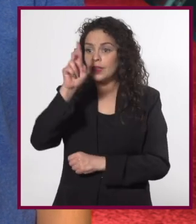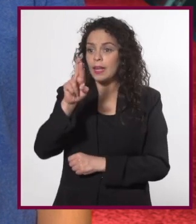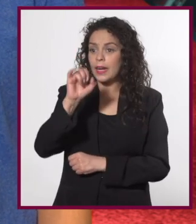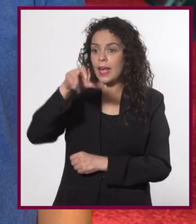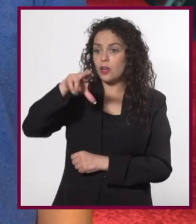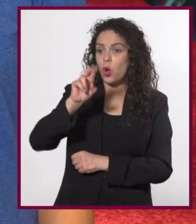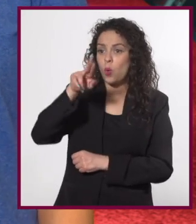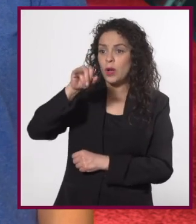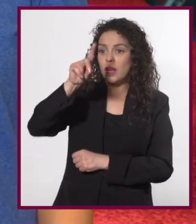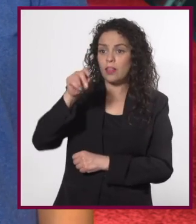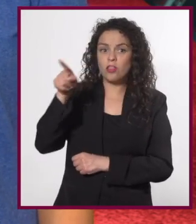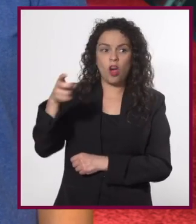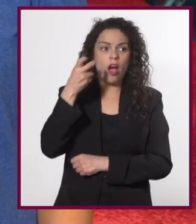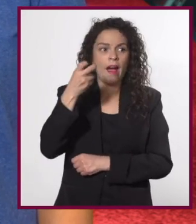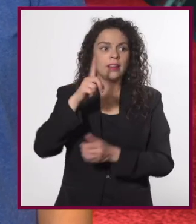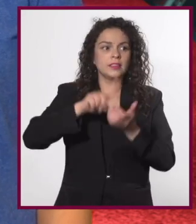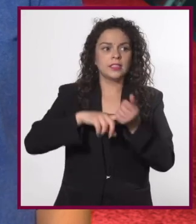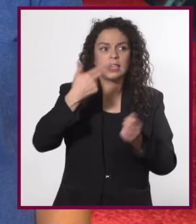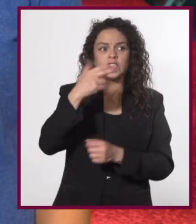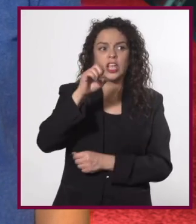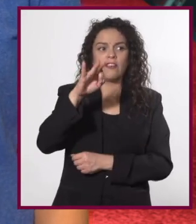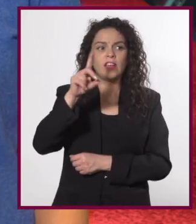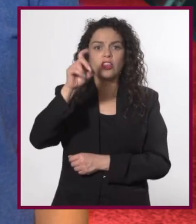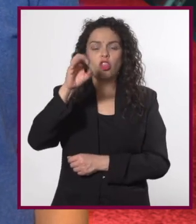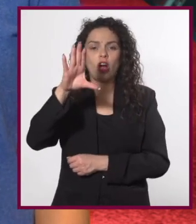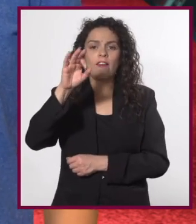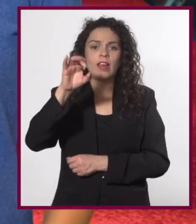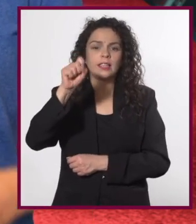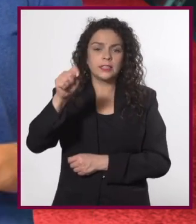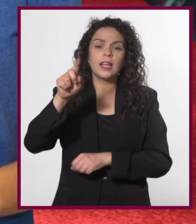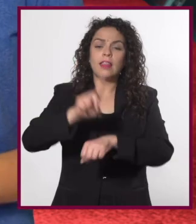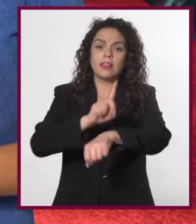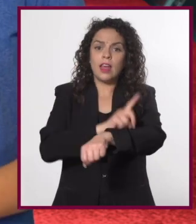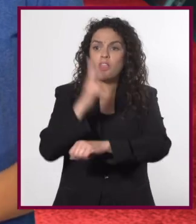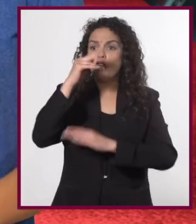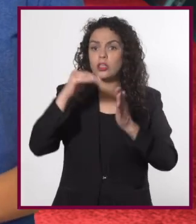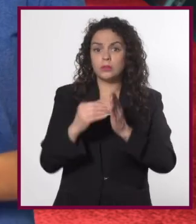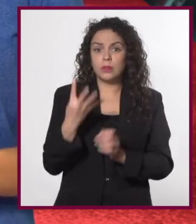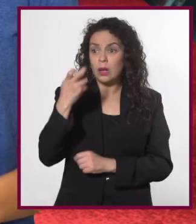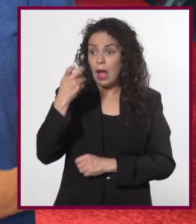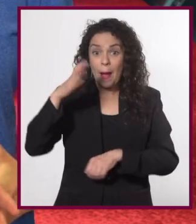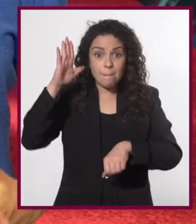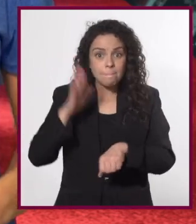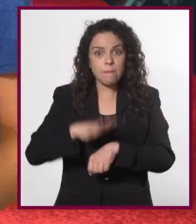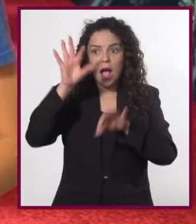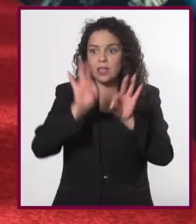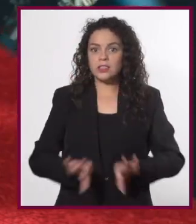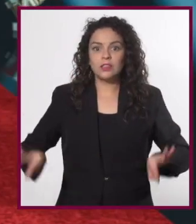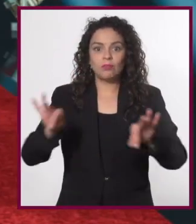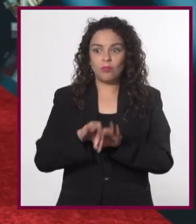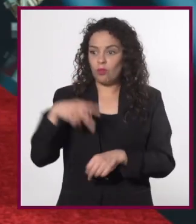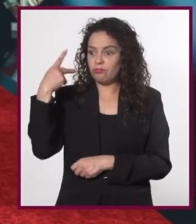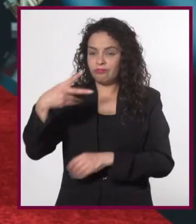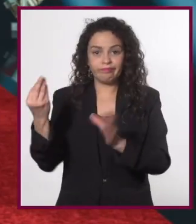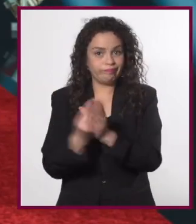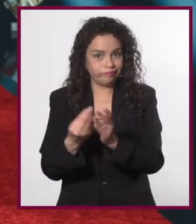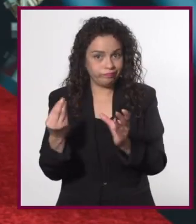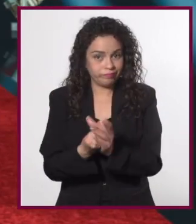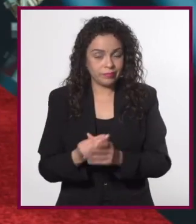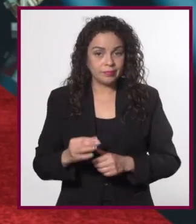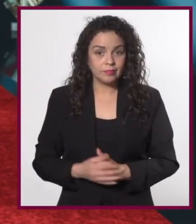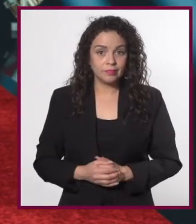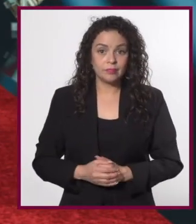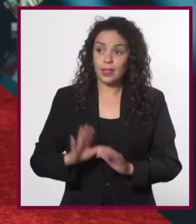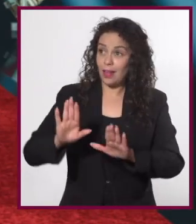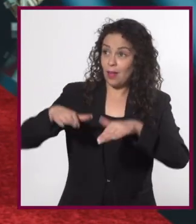Sheffield Dog Fest se está consolidando desde 2004 como uno de los eventos más importantes del sector. Fuera